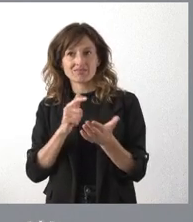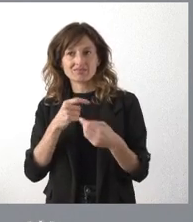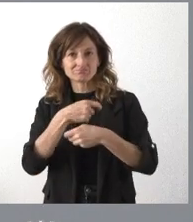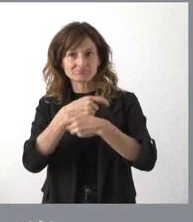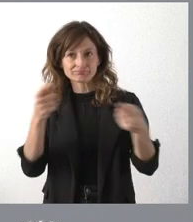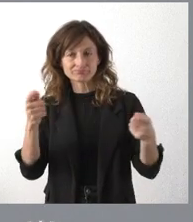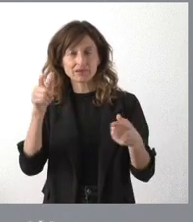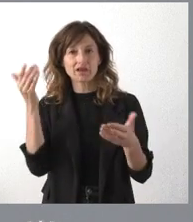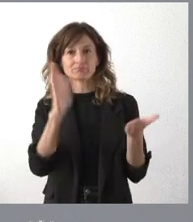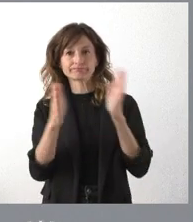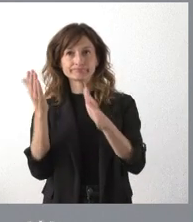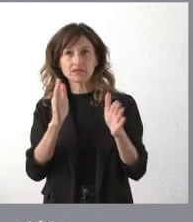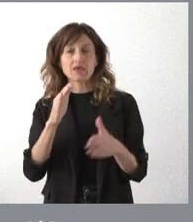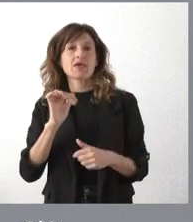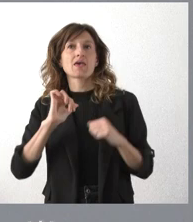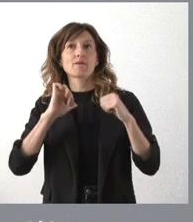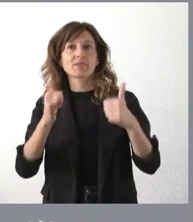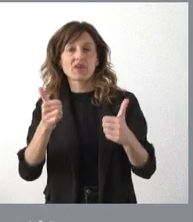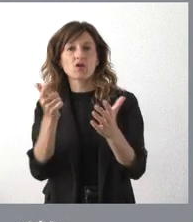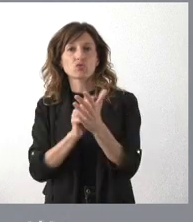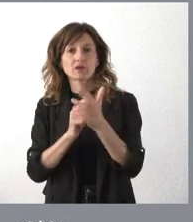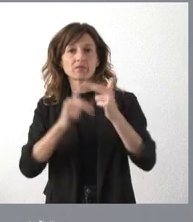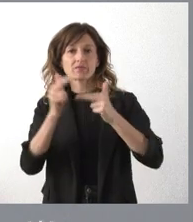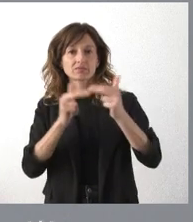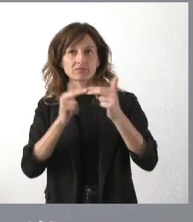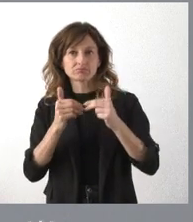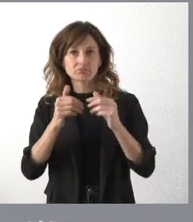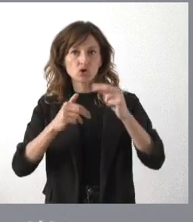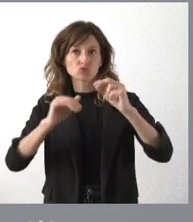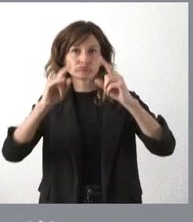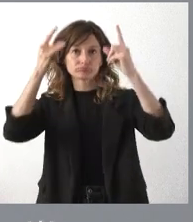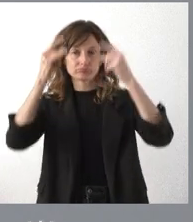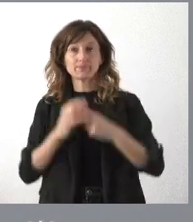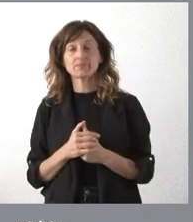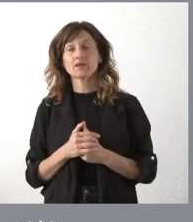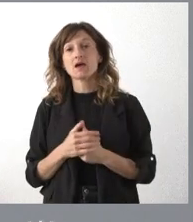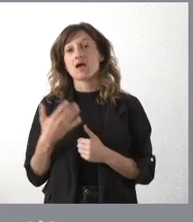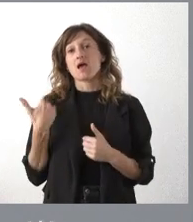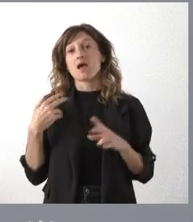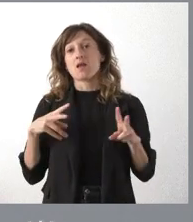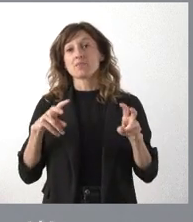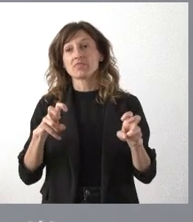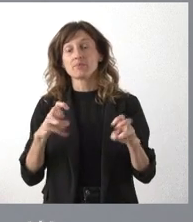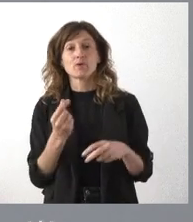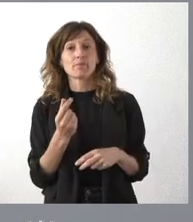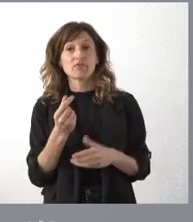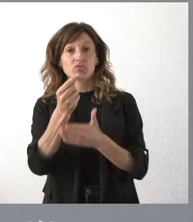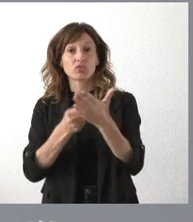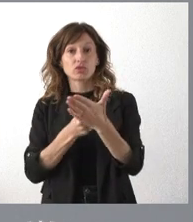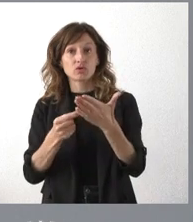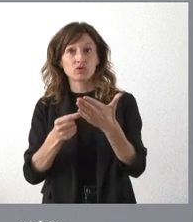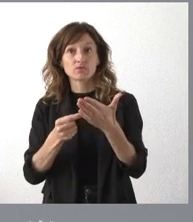se pueda llevar a cabo esta infraestructura el primer coste inicial de